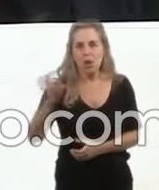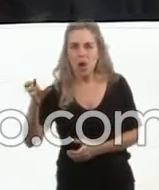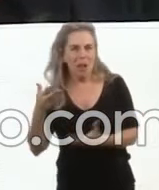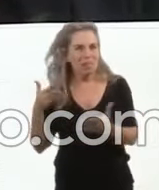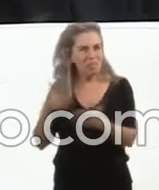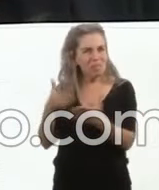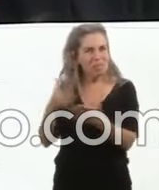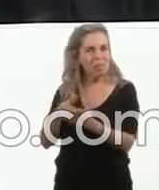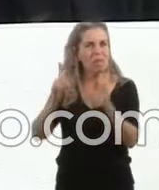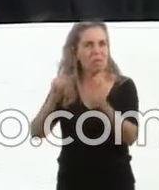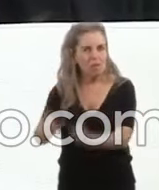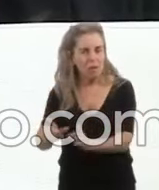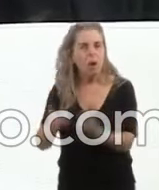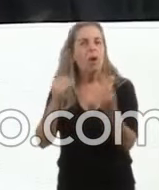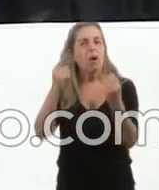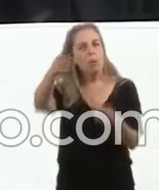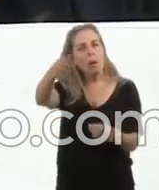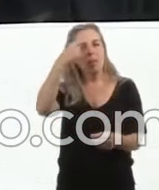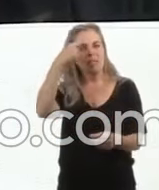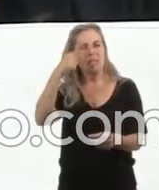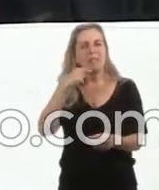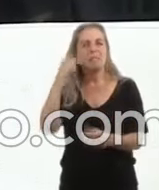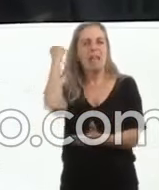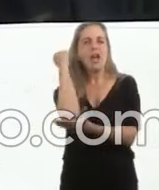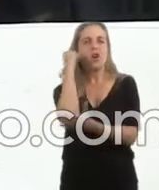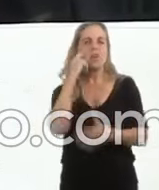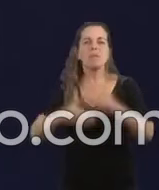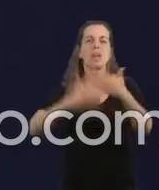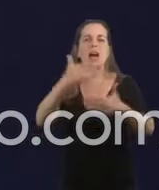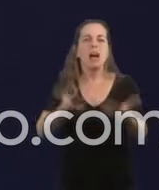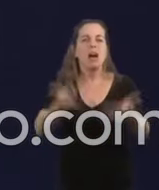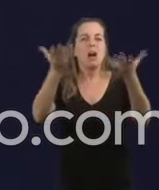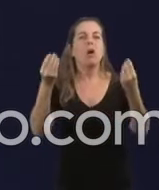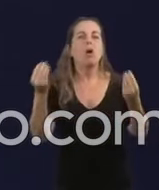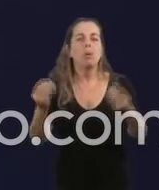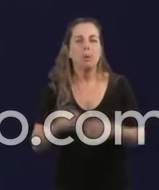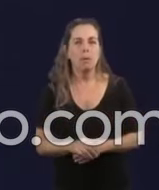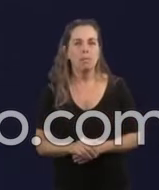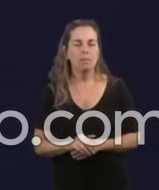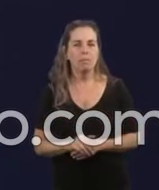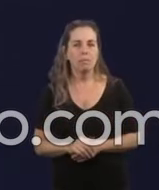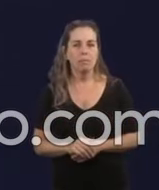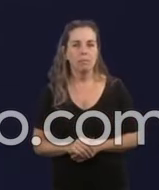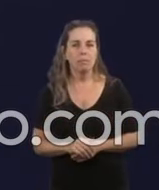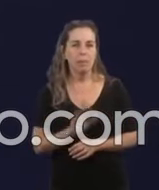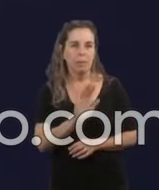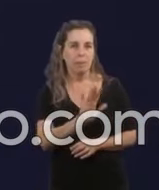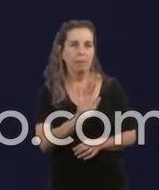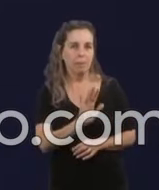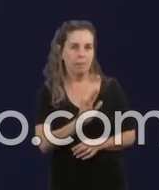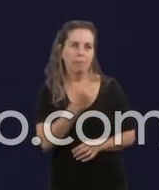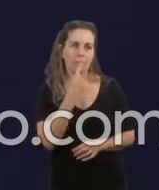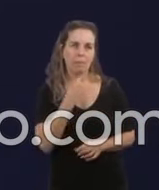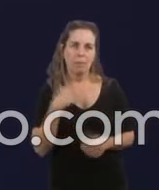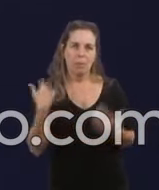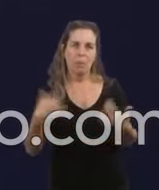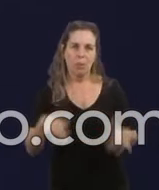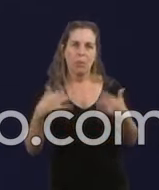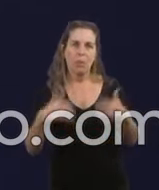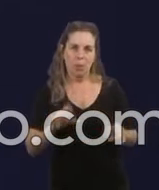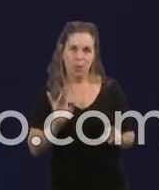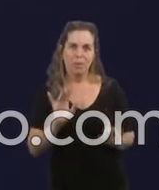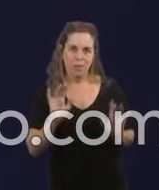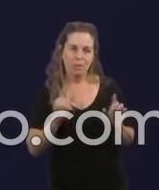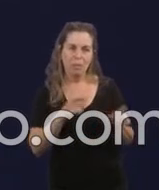digo mediano o o no tan largo plazo bueno a ver Me hiciste una pregunta compleja como me la